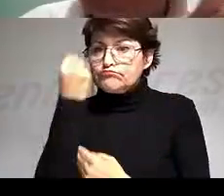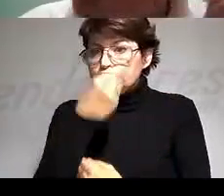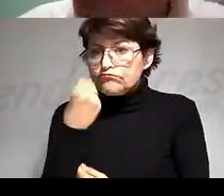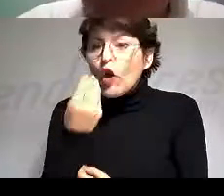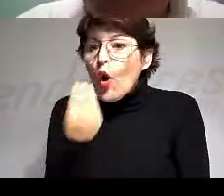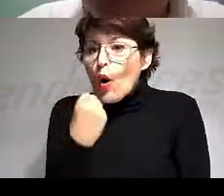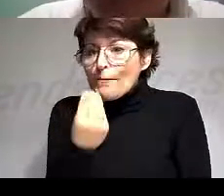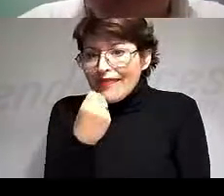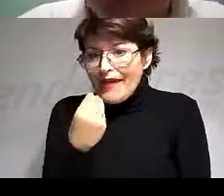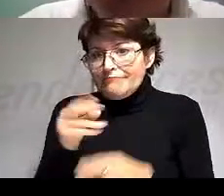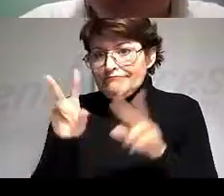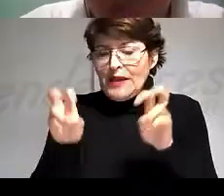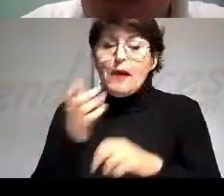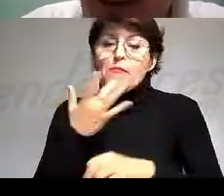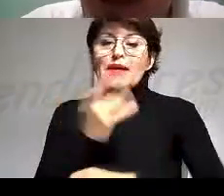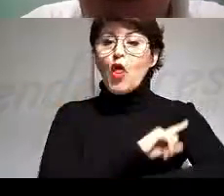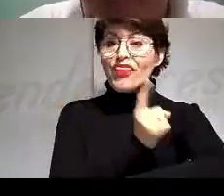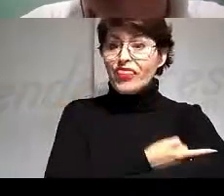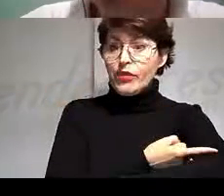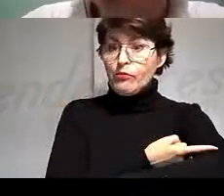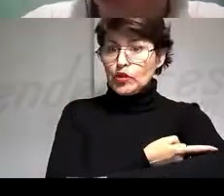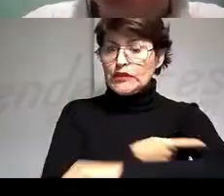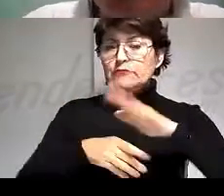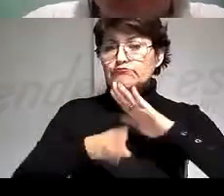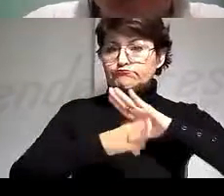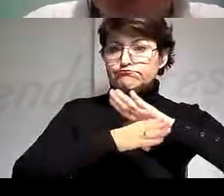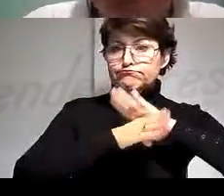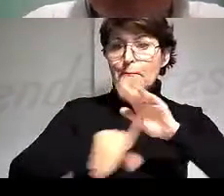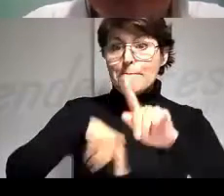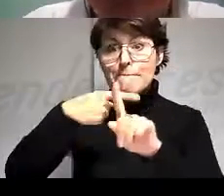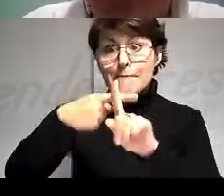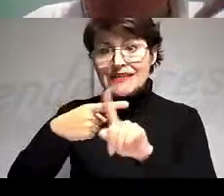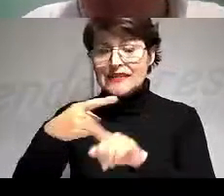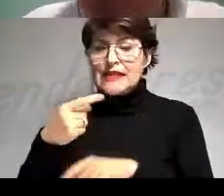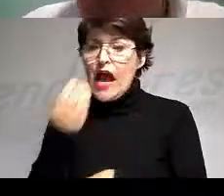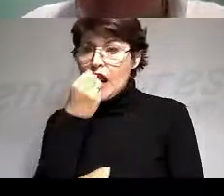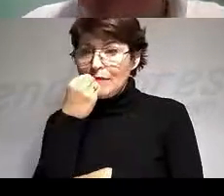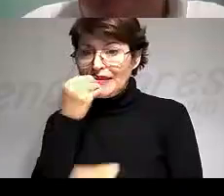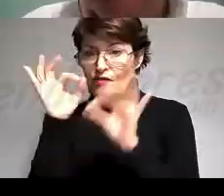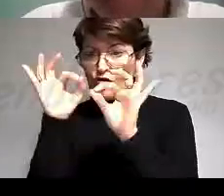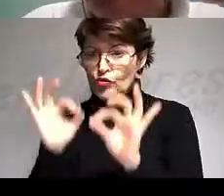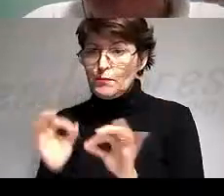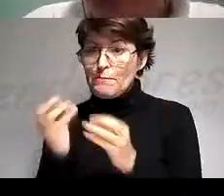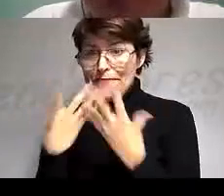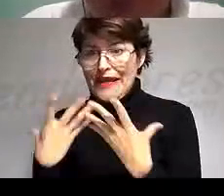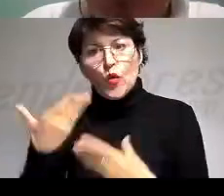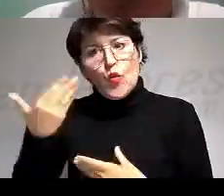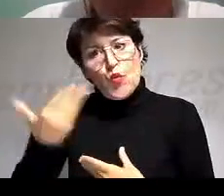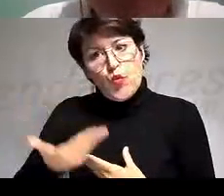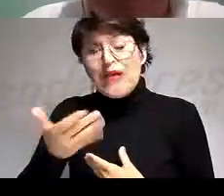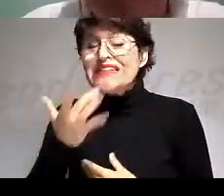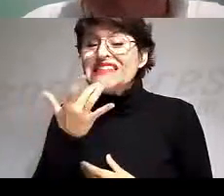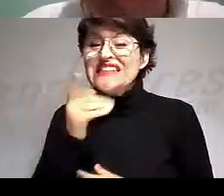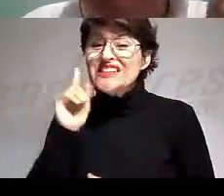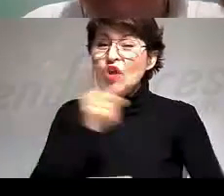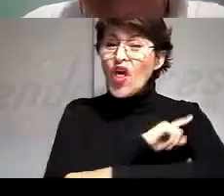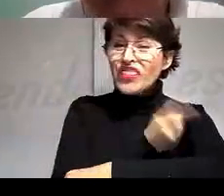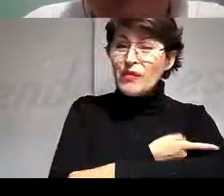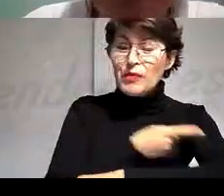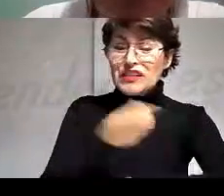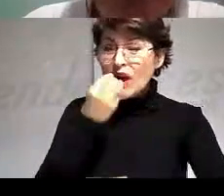Es decir, lanzarte a hacer ejercicio físico de manera mantenida sin tener una dieta adecuada previa, lo más que te puede llevar